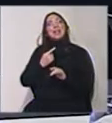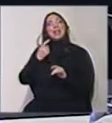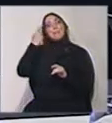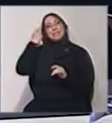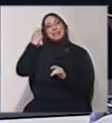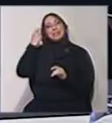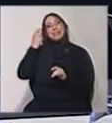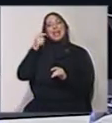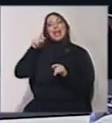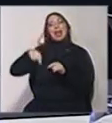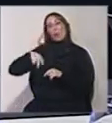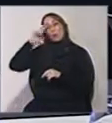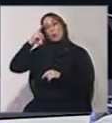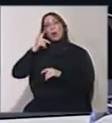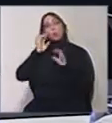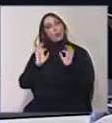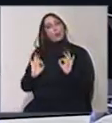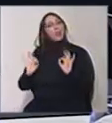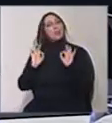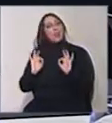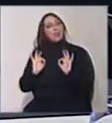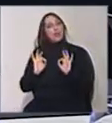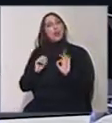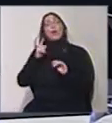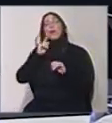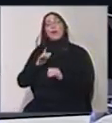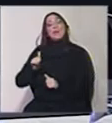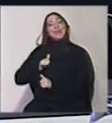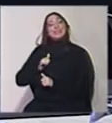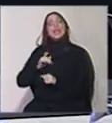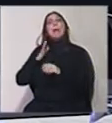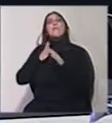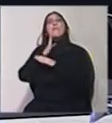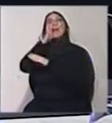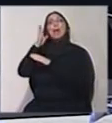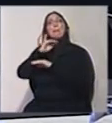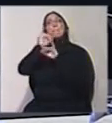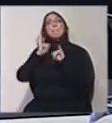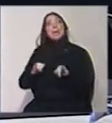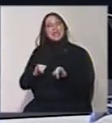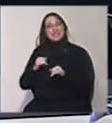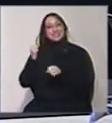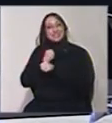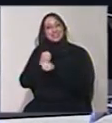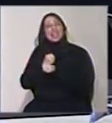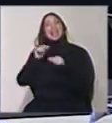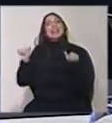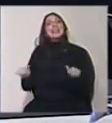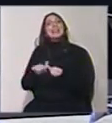decía, cuidado, las Fuerzas Armadas cuando van a hacer misiones de paz están realizando tareas